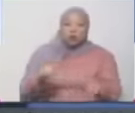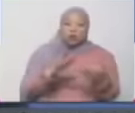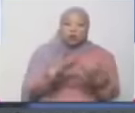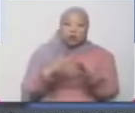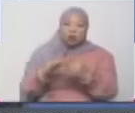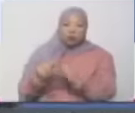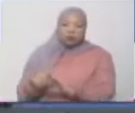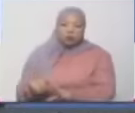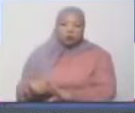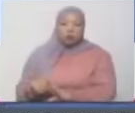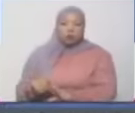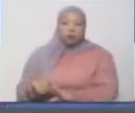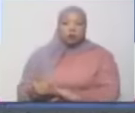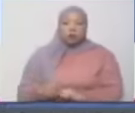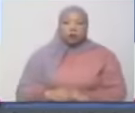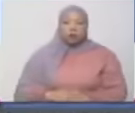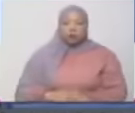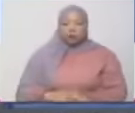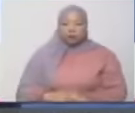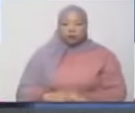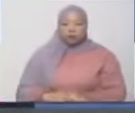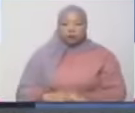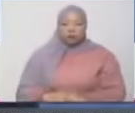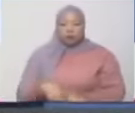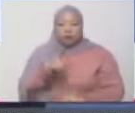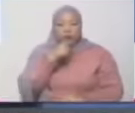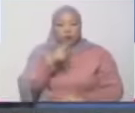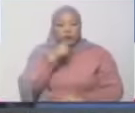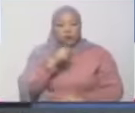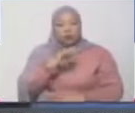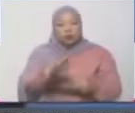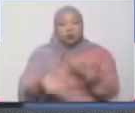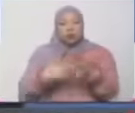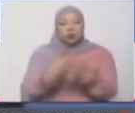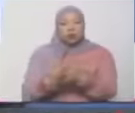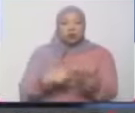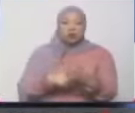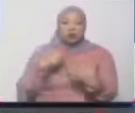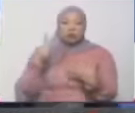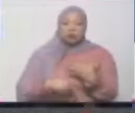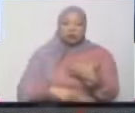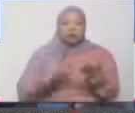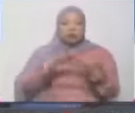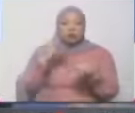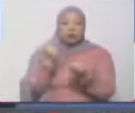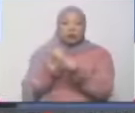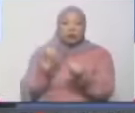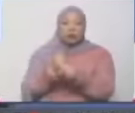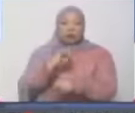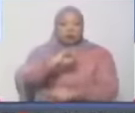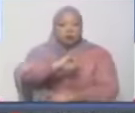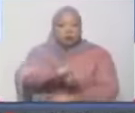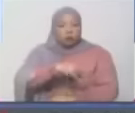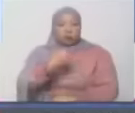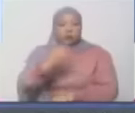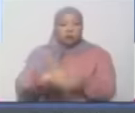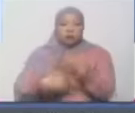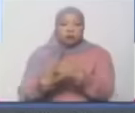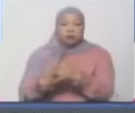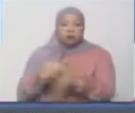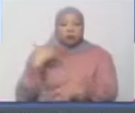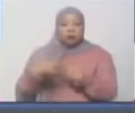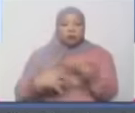ejemplo, hace poco se acaba de hacer la consulta de la comuna. Bueno, esos proyectos comunales en lo que le compete a la universidad debe ponerse a la orden